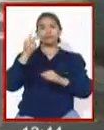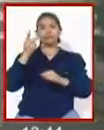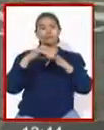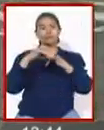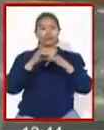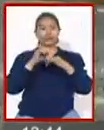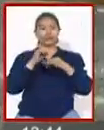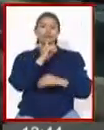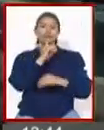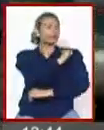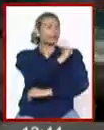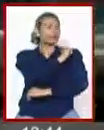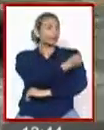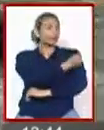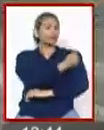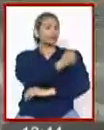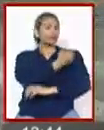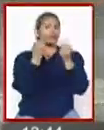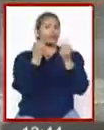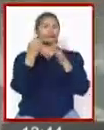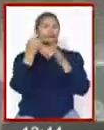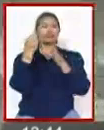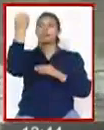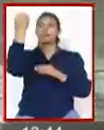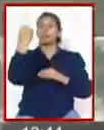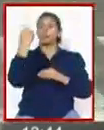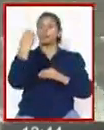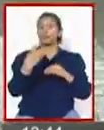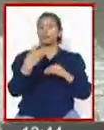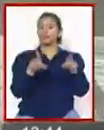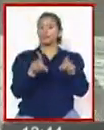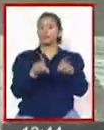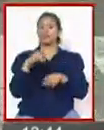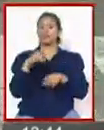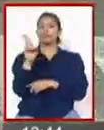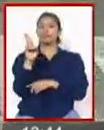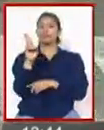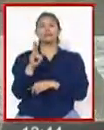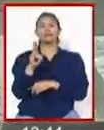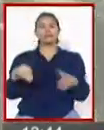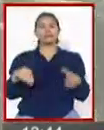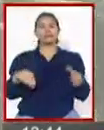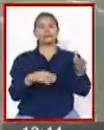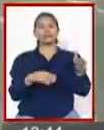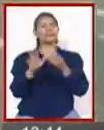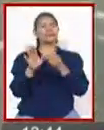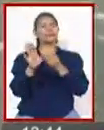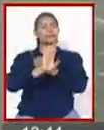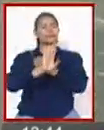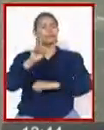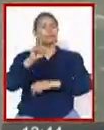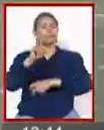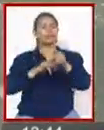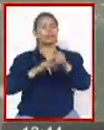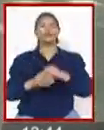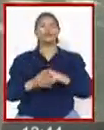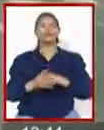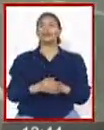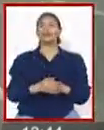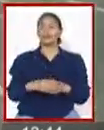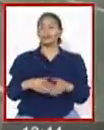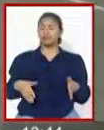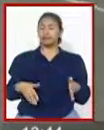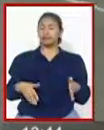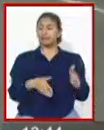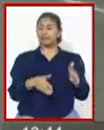aseguraron las autoridades de que hay un sinnúmero de señalizaciones. Además, utilizarán las alamedas para mayor seguridad de los usuarios. Más bien las alamedas